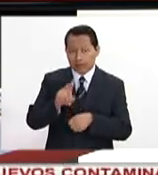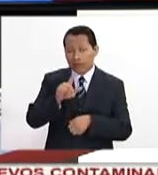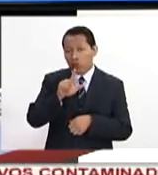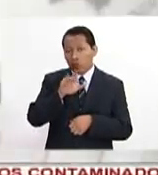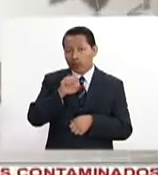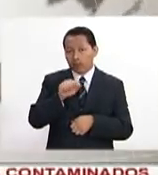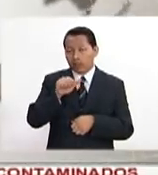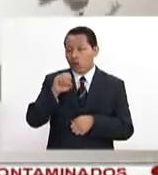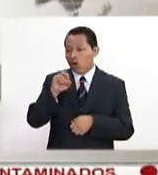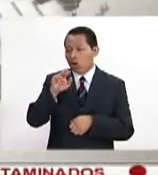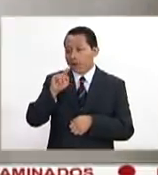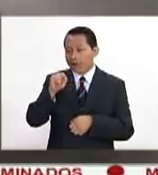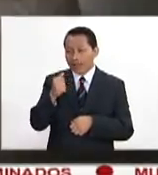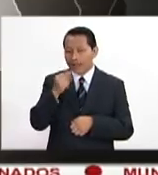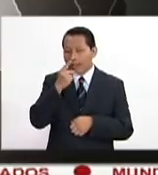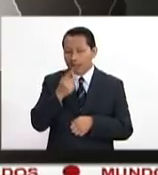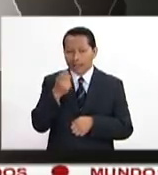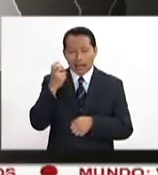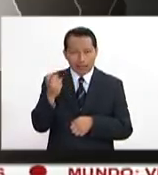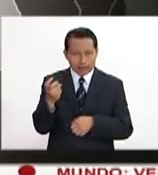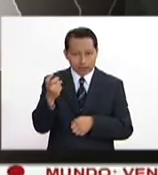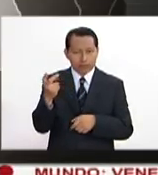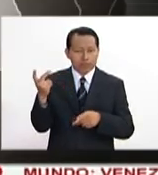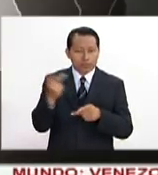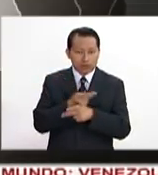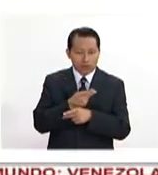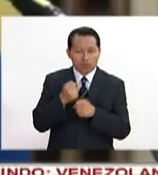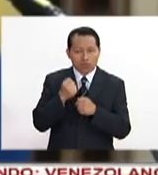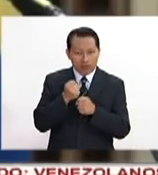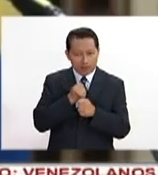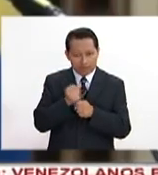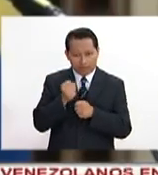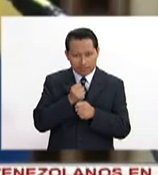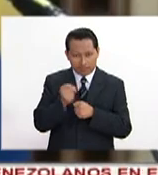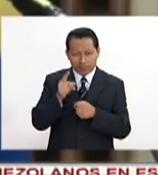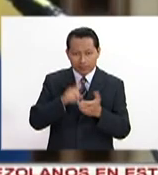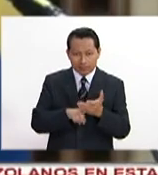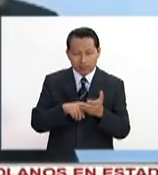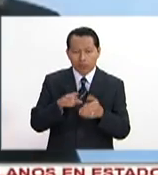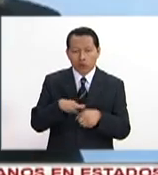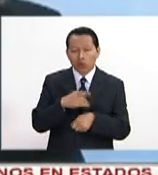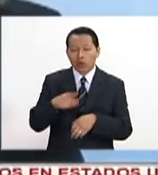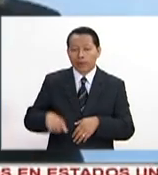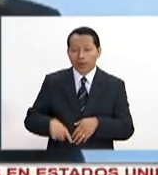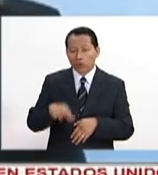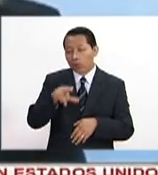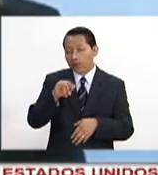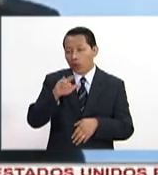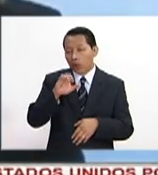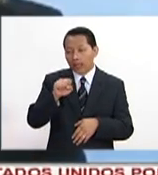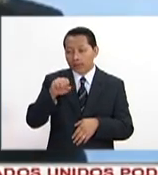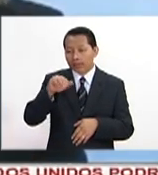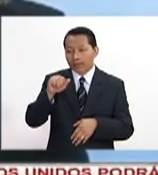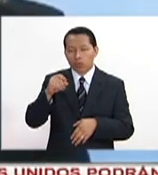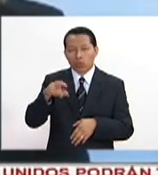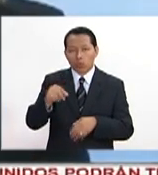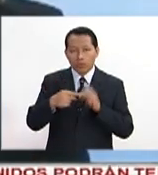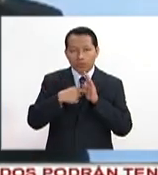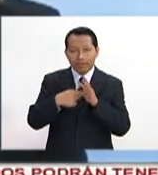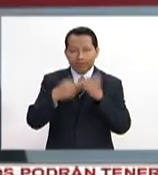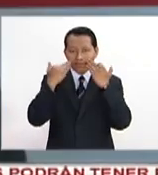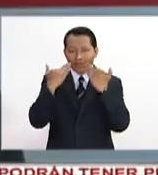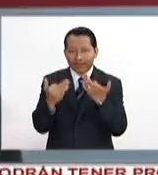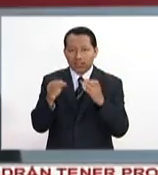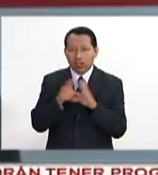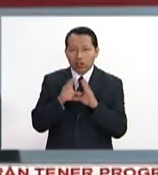Luisa Ortega, dijo que los recientes hechos de fuerza cometidos en el país por el gobierno de Nicolás Maduro dejan en evidencia que